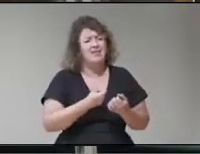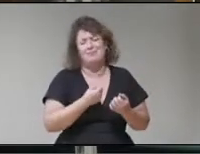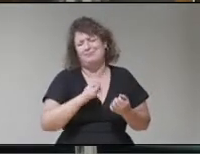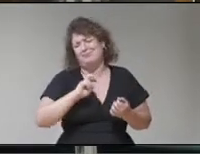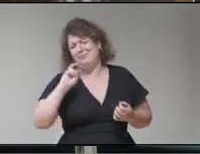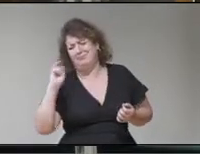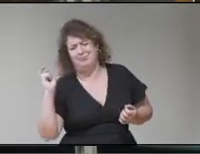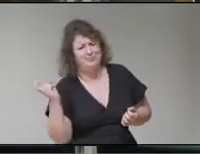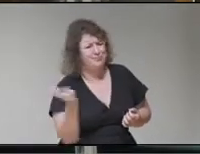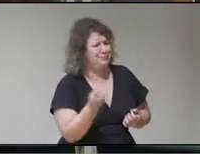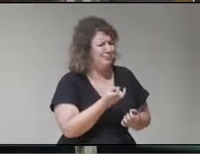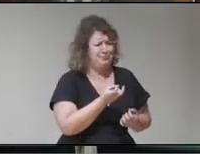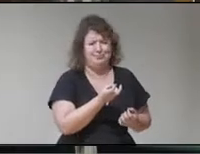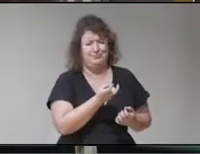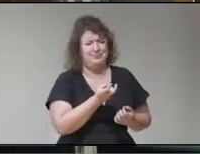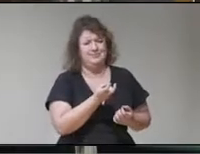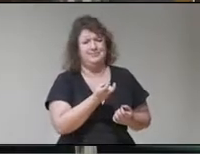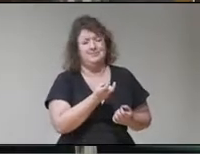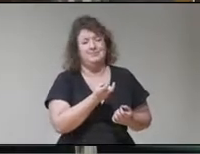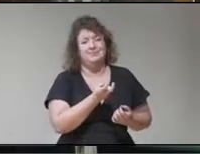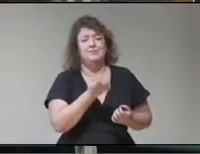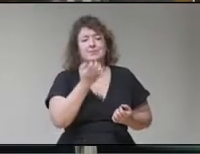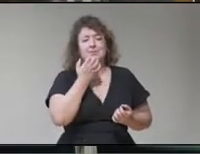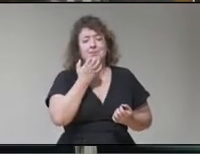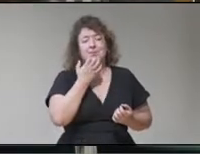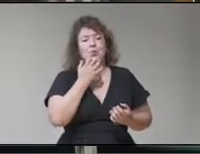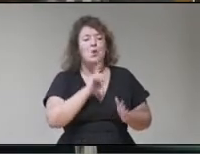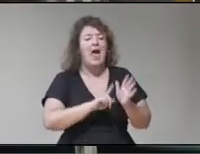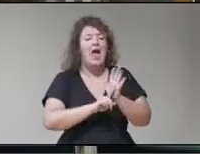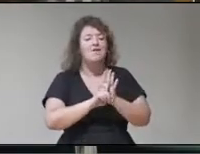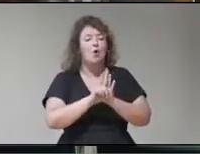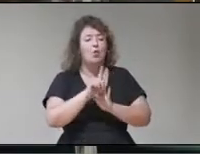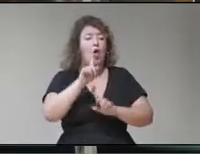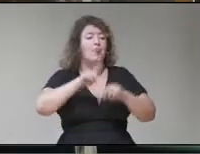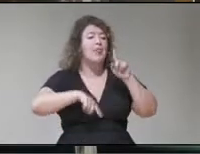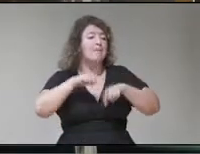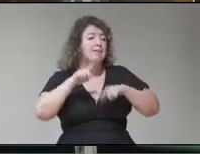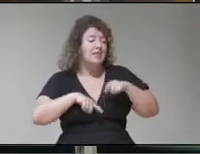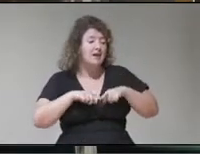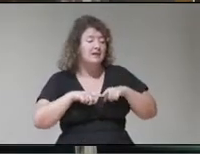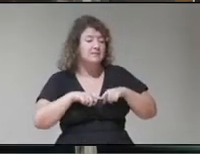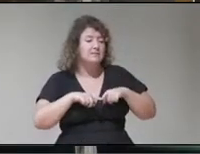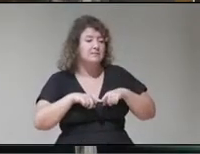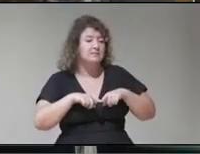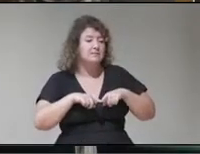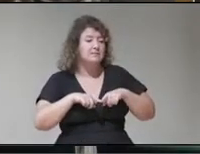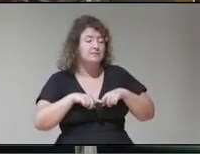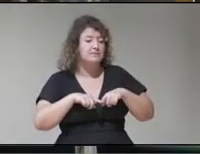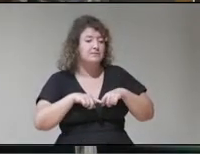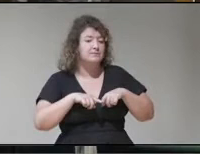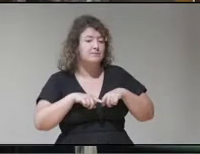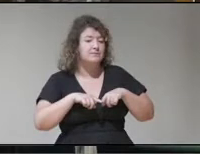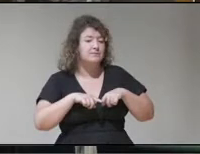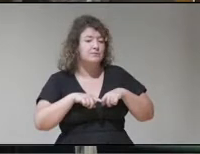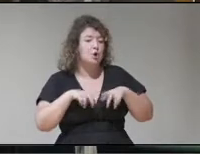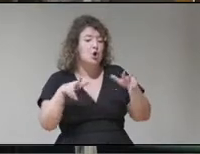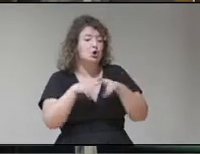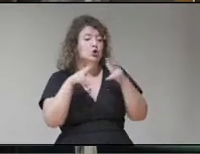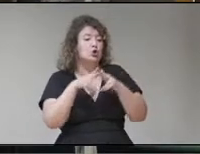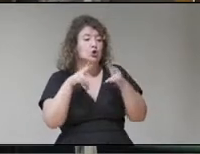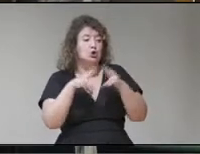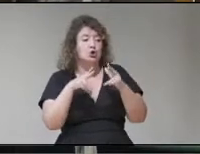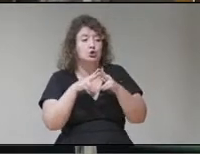grande de la microbiota que va evolucionando según las sociedades se